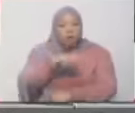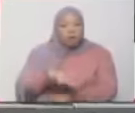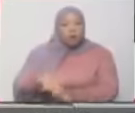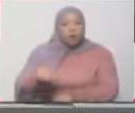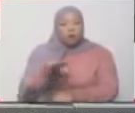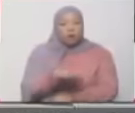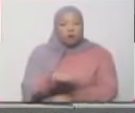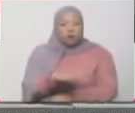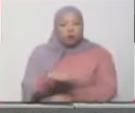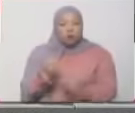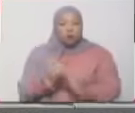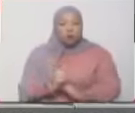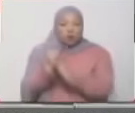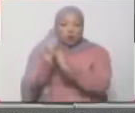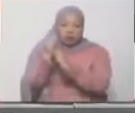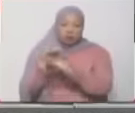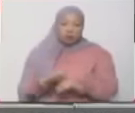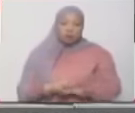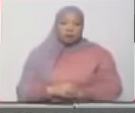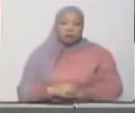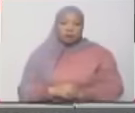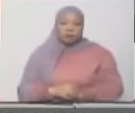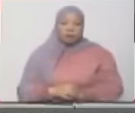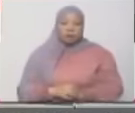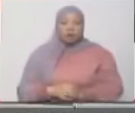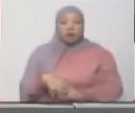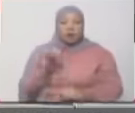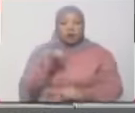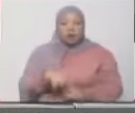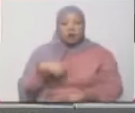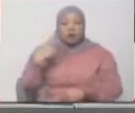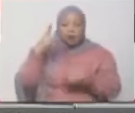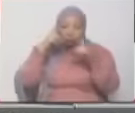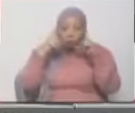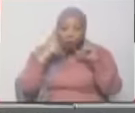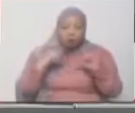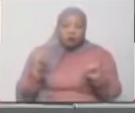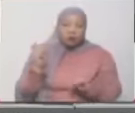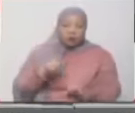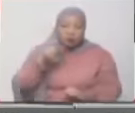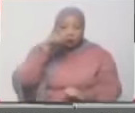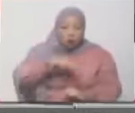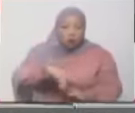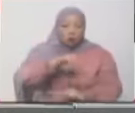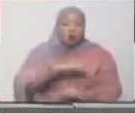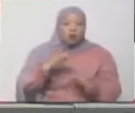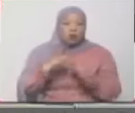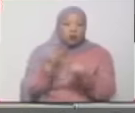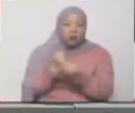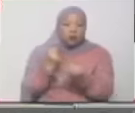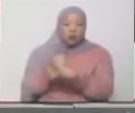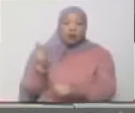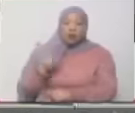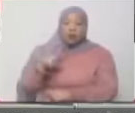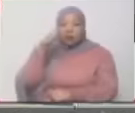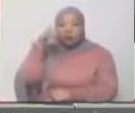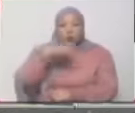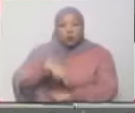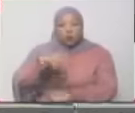para formar el liderazgo y además para formar los profesionales que se necesitan en las carreras que se necesitan